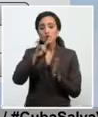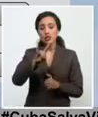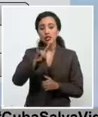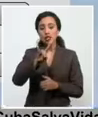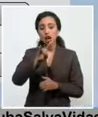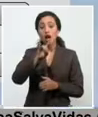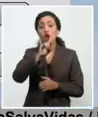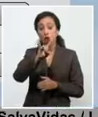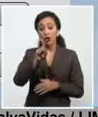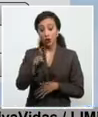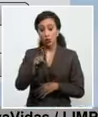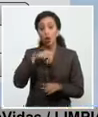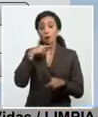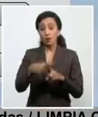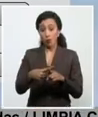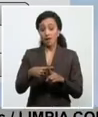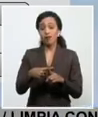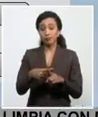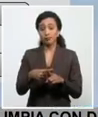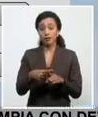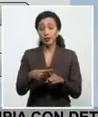37.991 muestras realizadas y